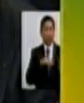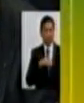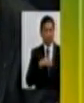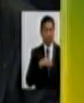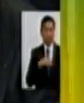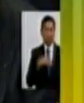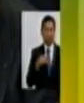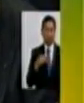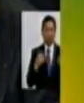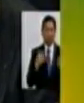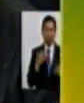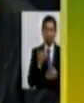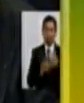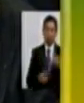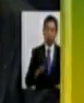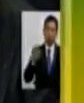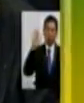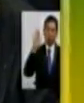absolutamente todo.